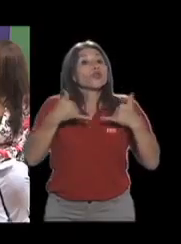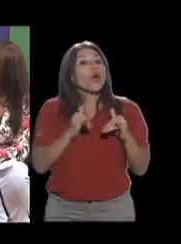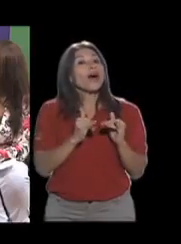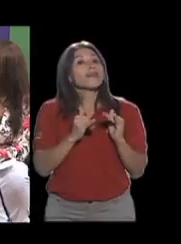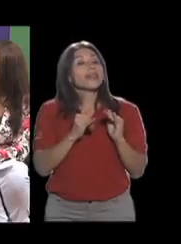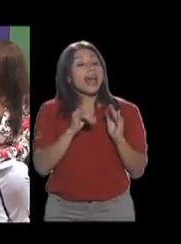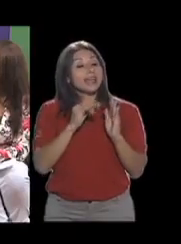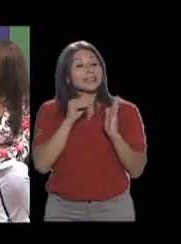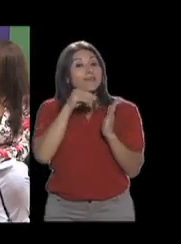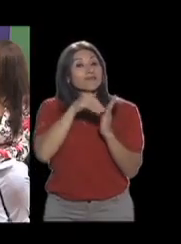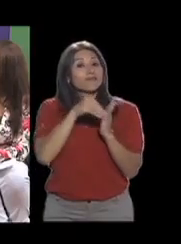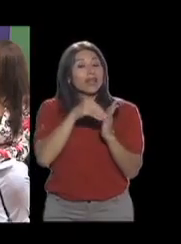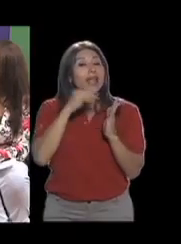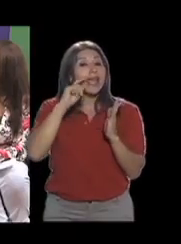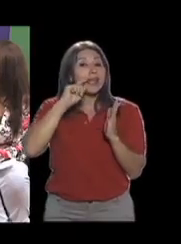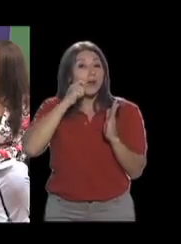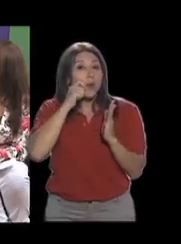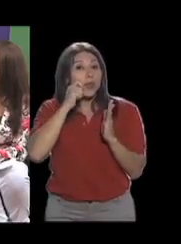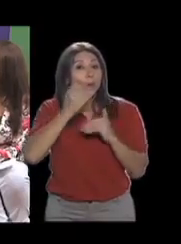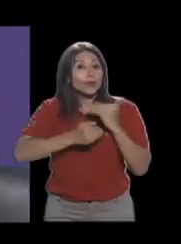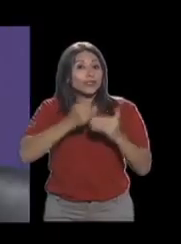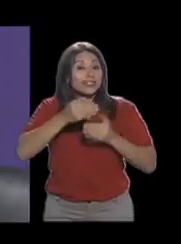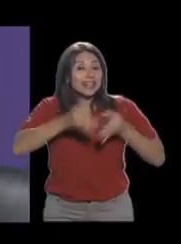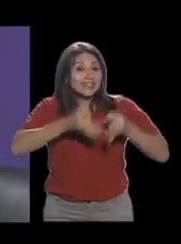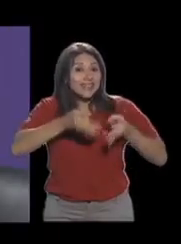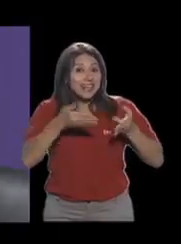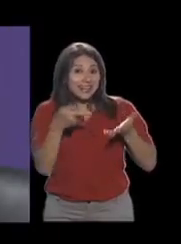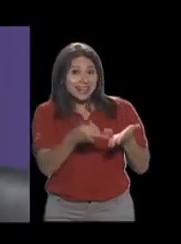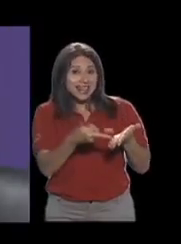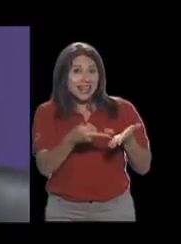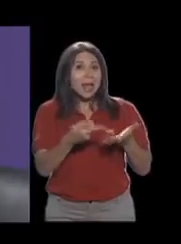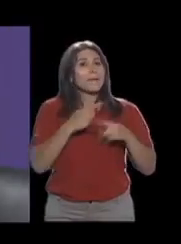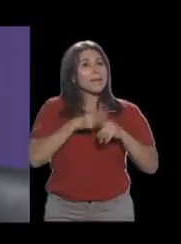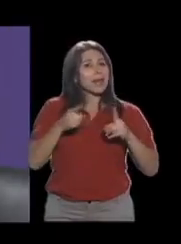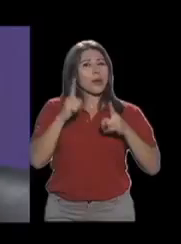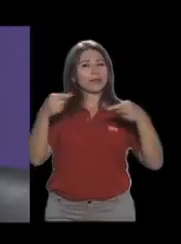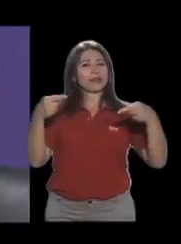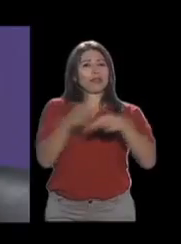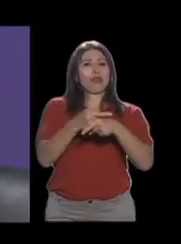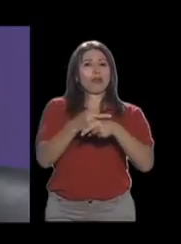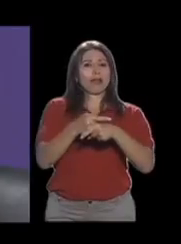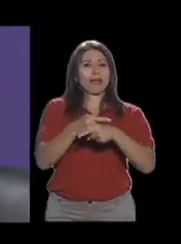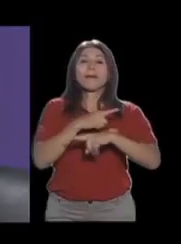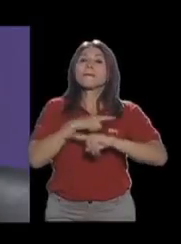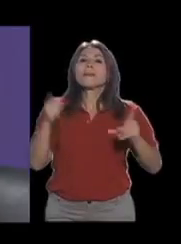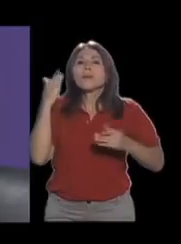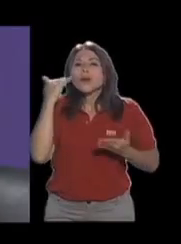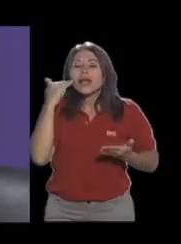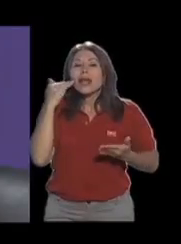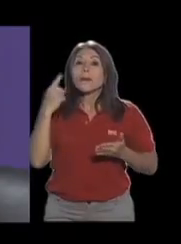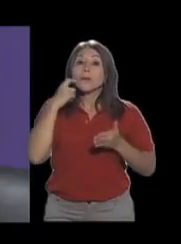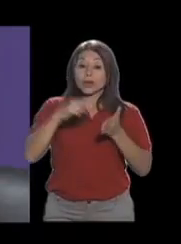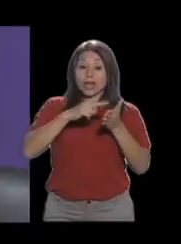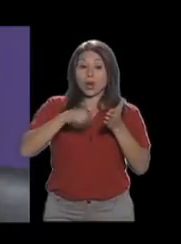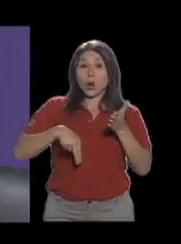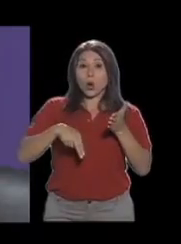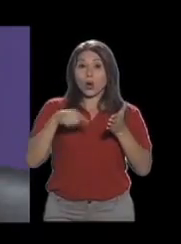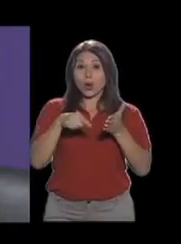problema hay un choque de normas y no ha habido una armonización. ¿Y por qué? Porque la Convención sobre los Derechos de las Personas con Discapacidad, que es la